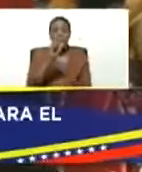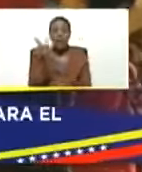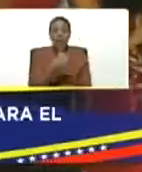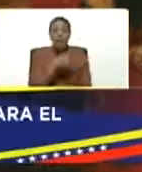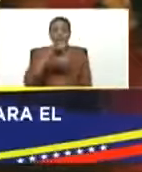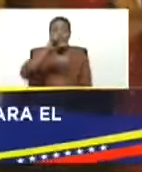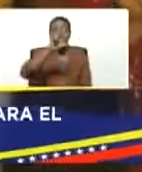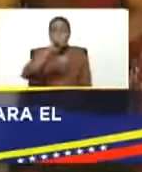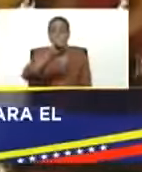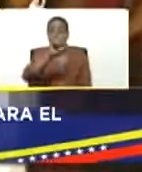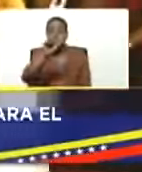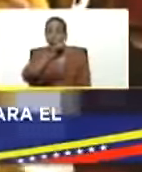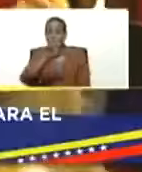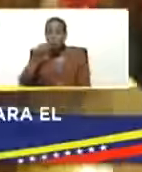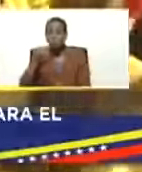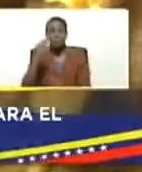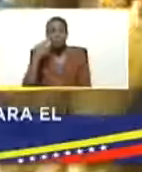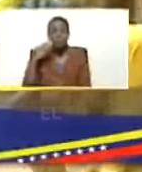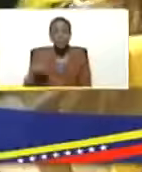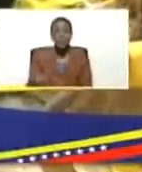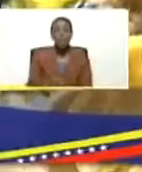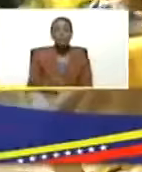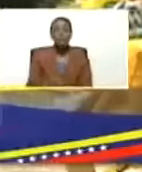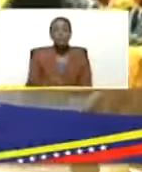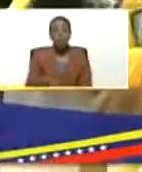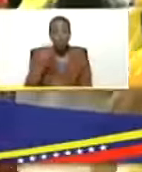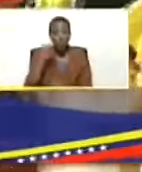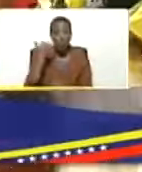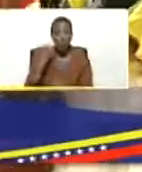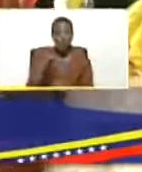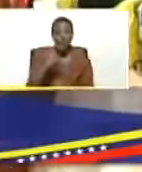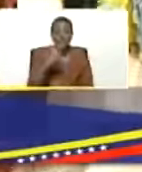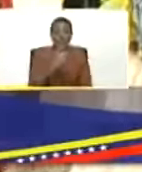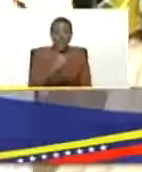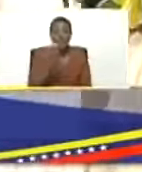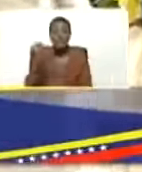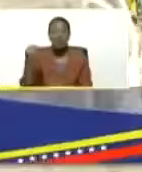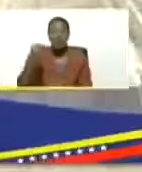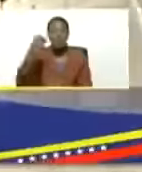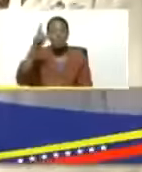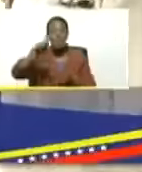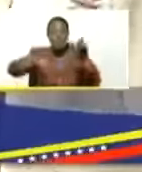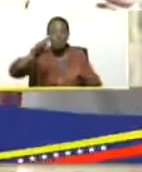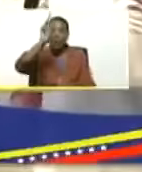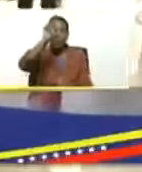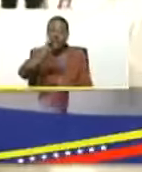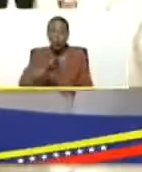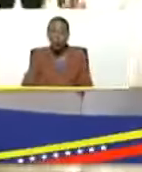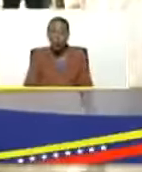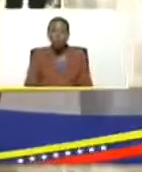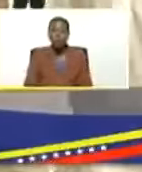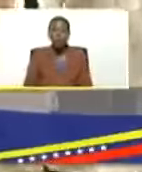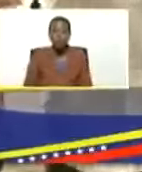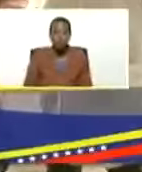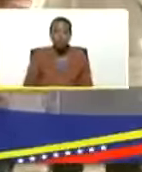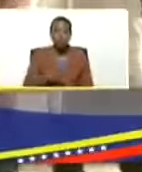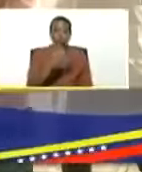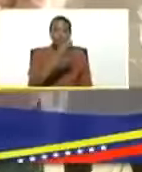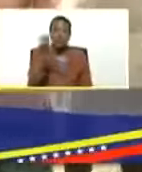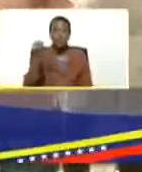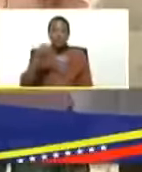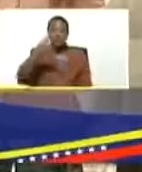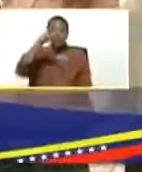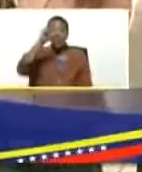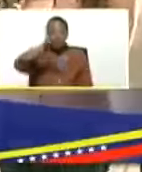Nueva Esparta. Presidente, podemos atender 300 personas día, 300 personas